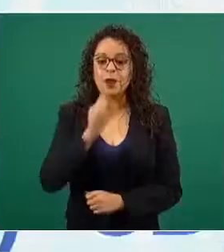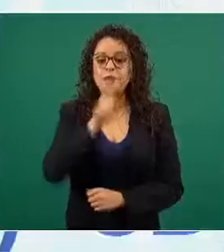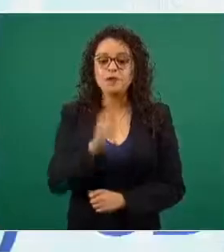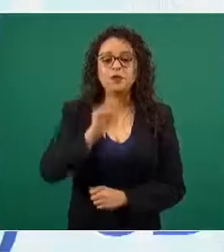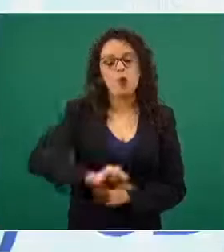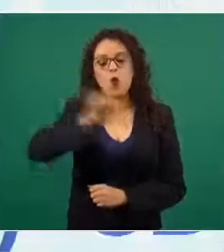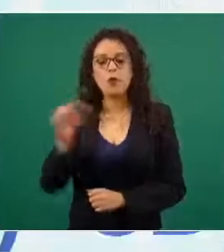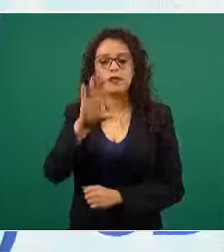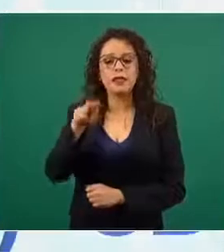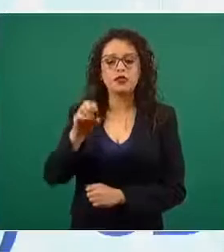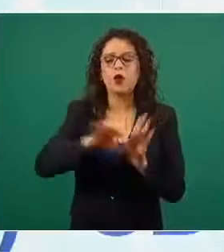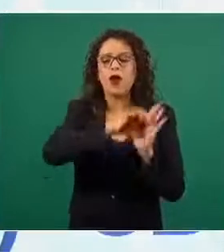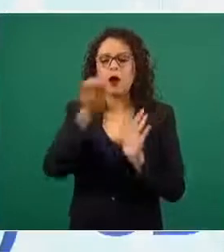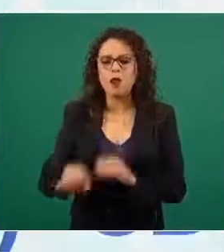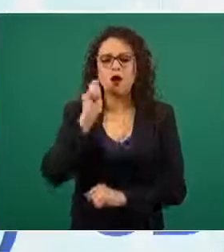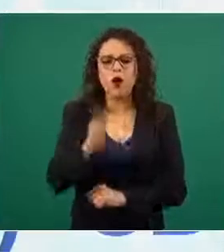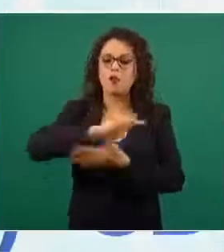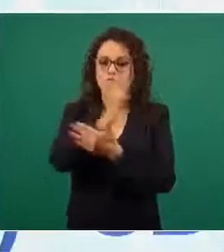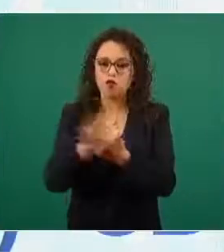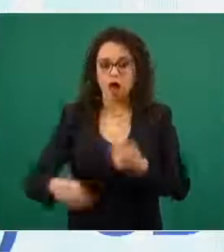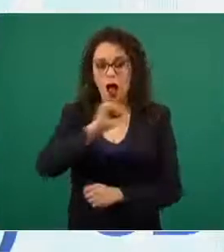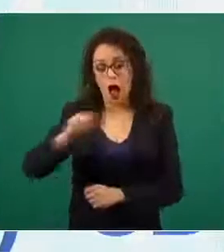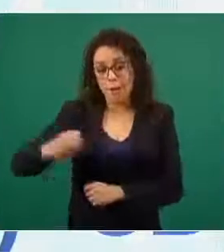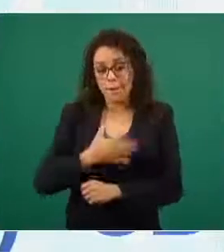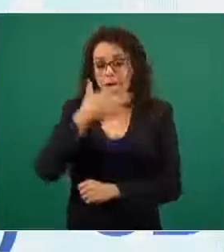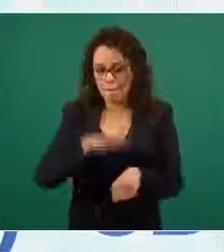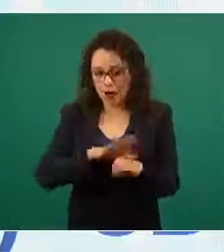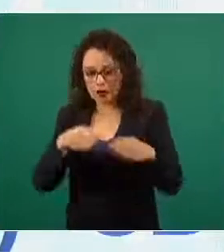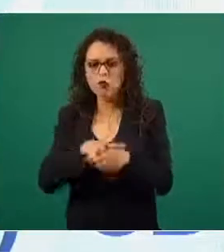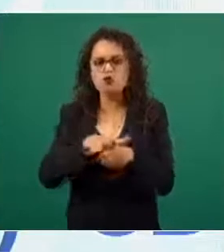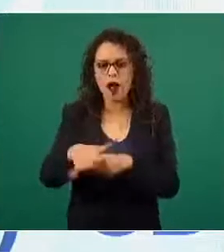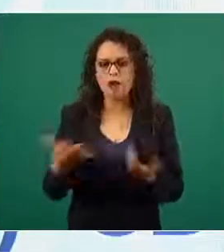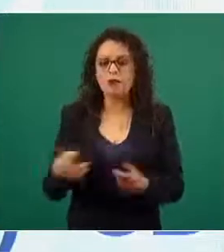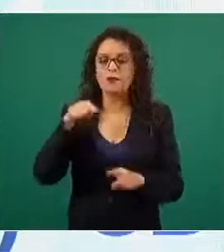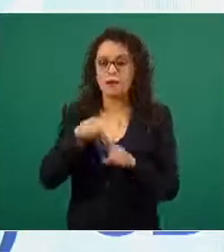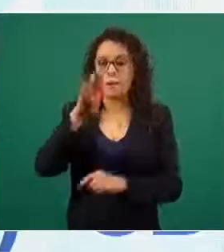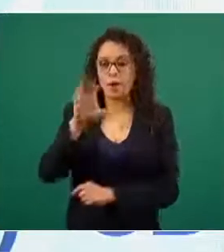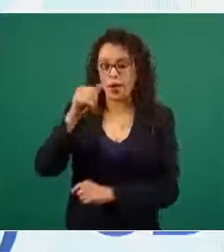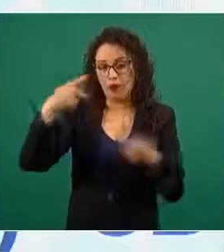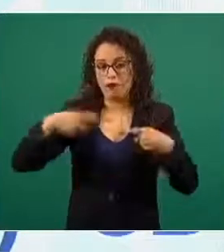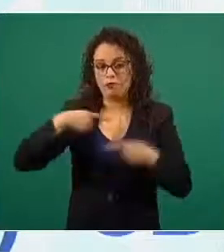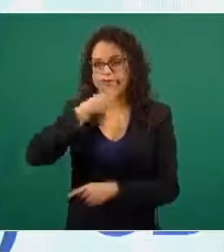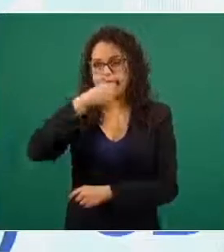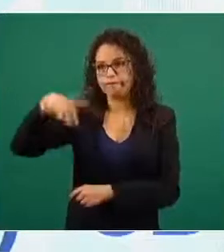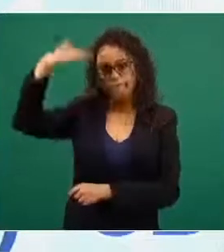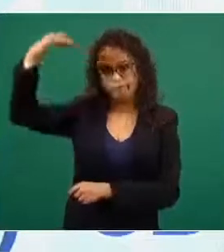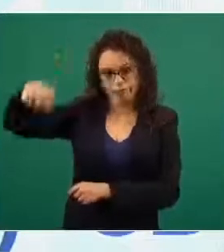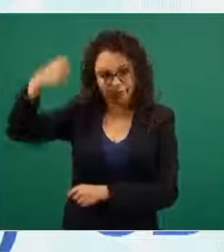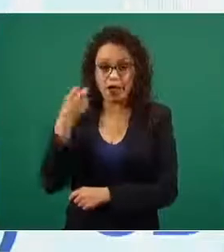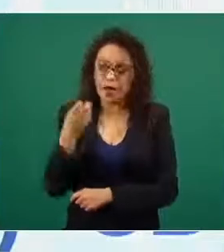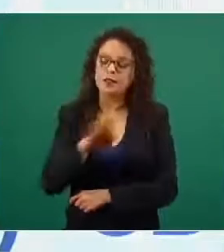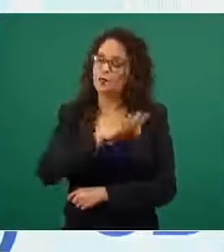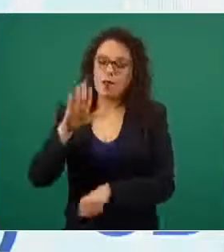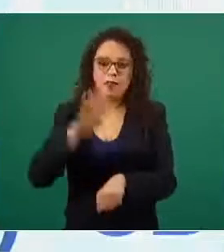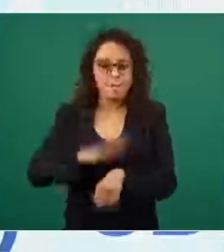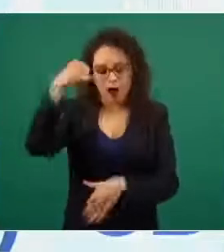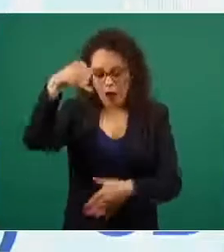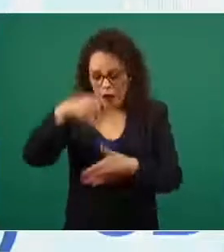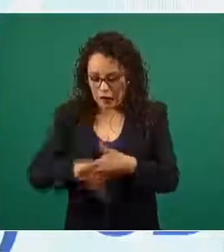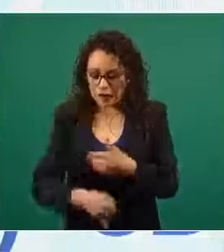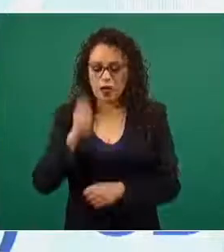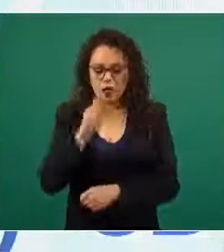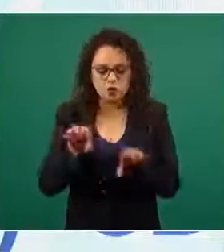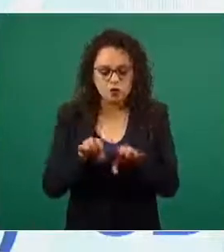base en otros censos, por ejemplo, el censo de los programas de bienestar, en específico el programa de becas a los adultos mayores. Esto nos permite un nivel de detalle muy importante sobre